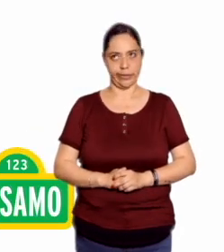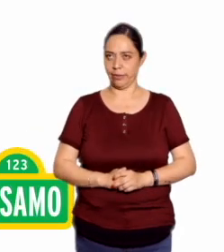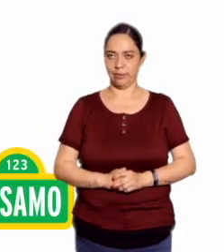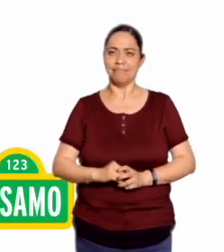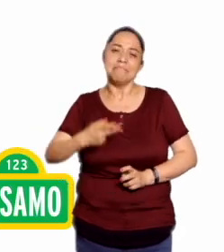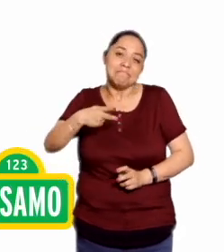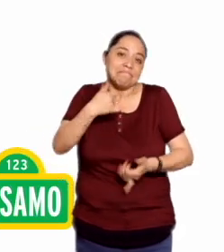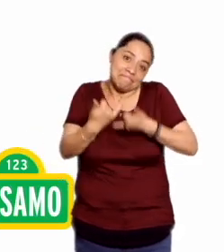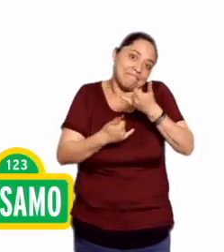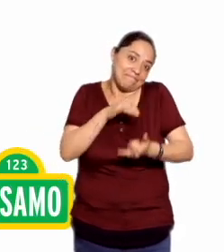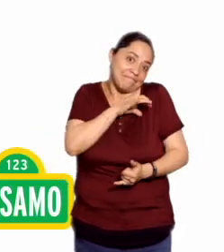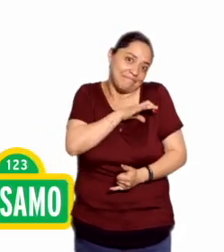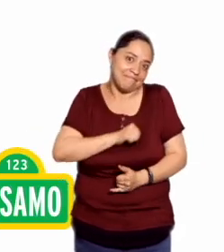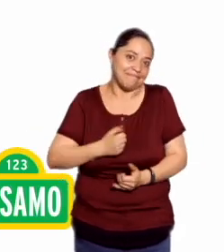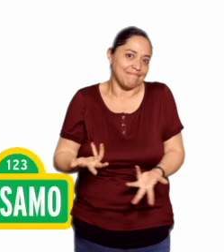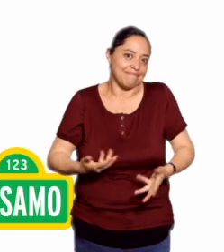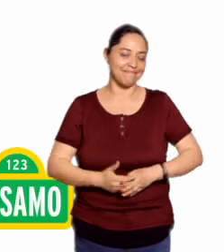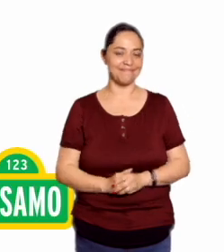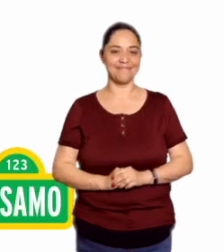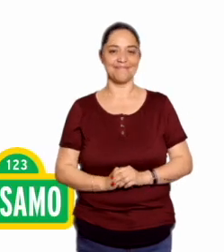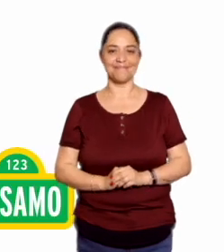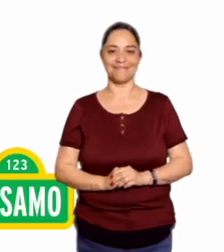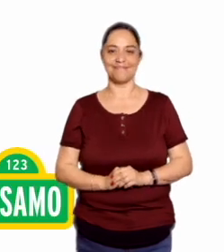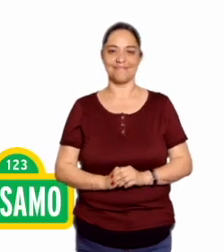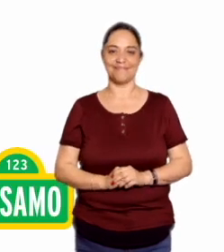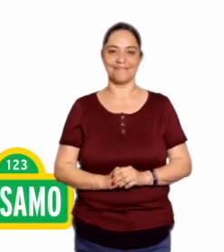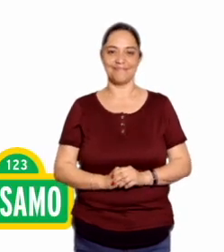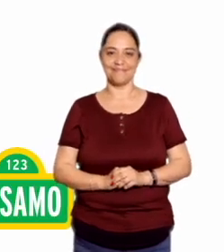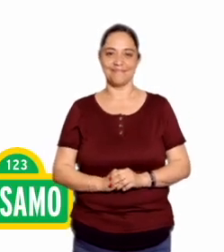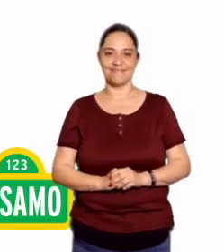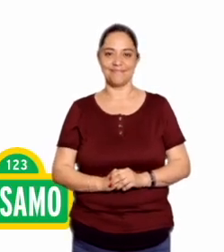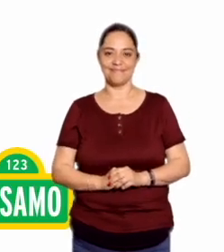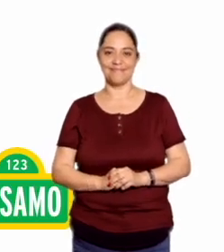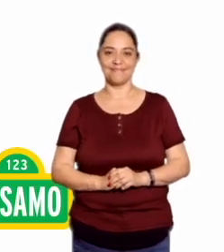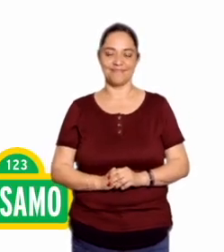¡Ay, pero me encantó el juego!